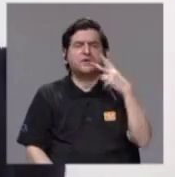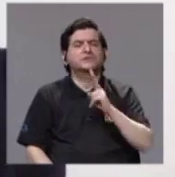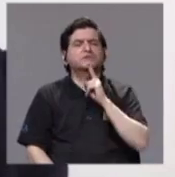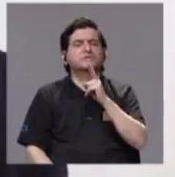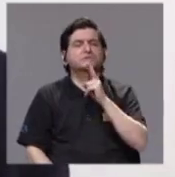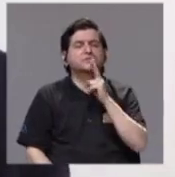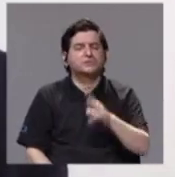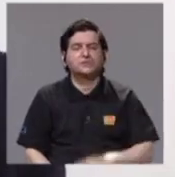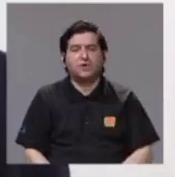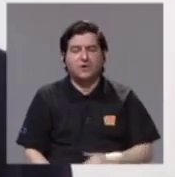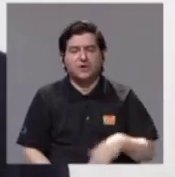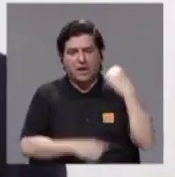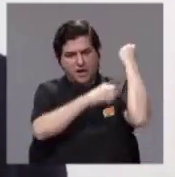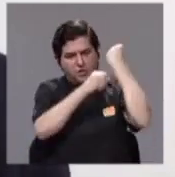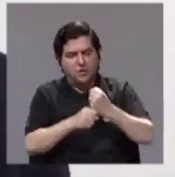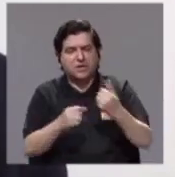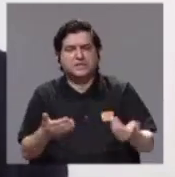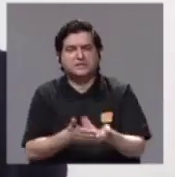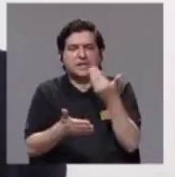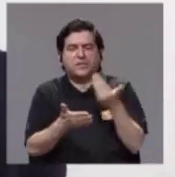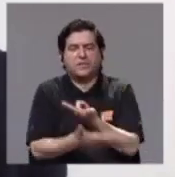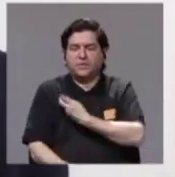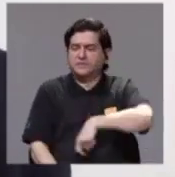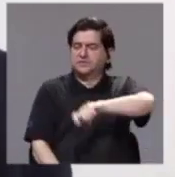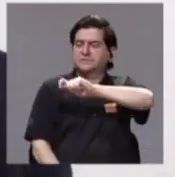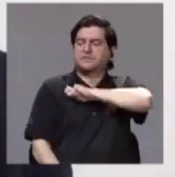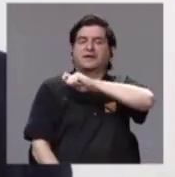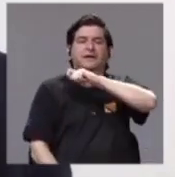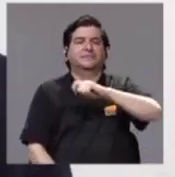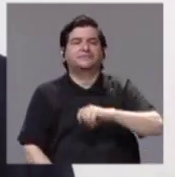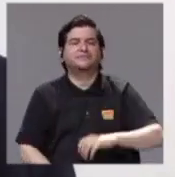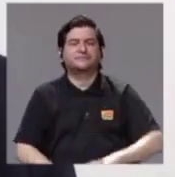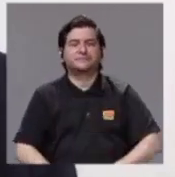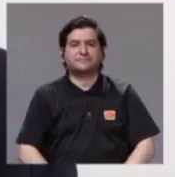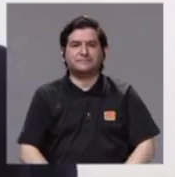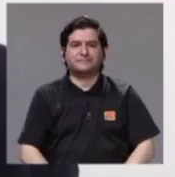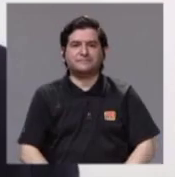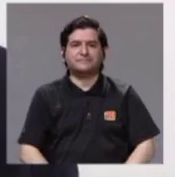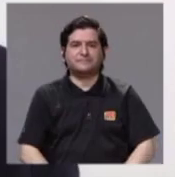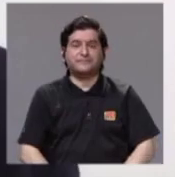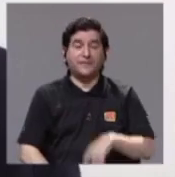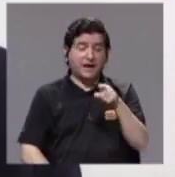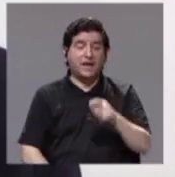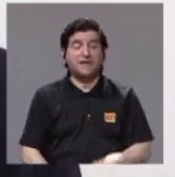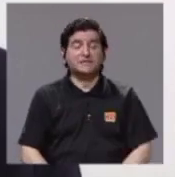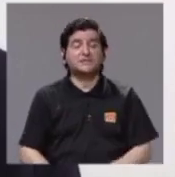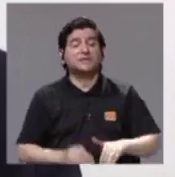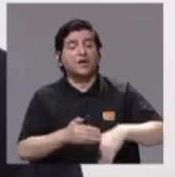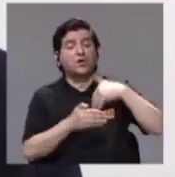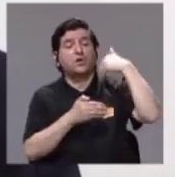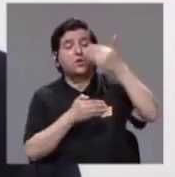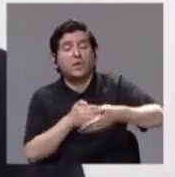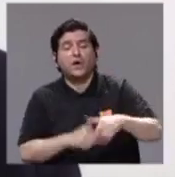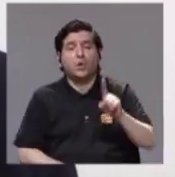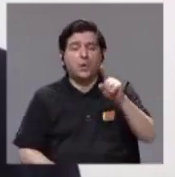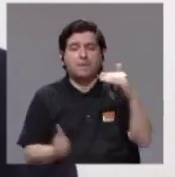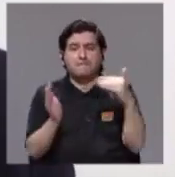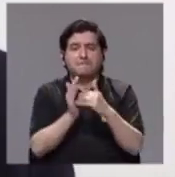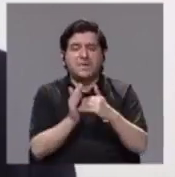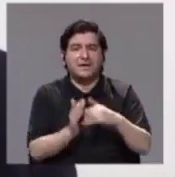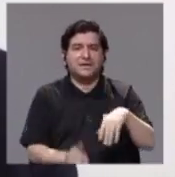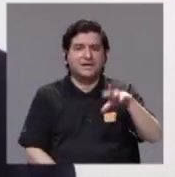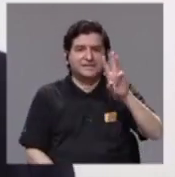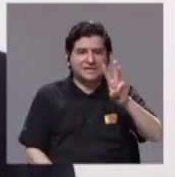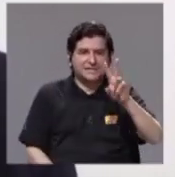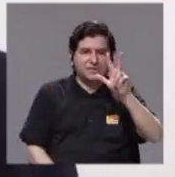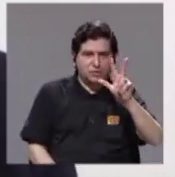que conocemos como Historia verdadera de la conquista de la Nueva España, y que fue